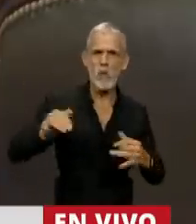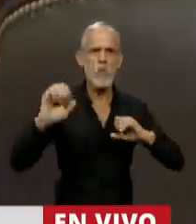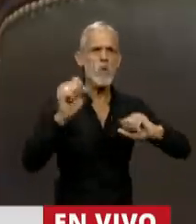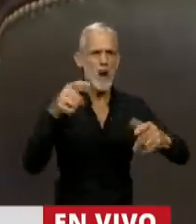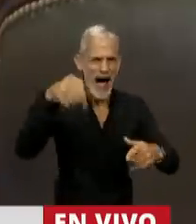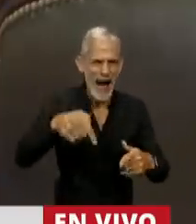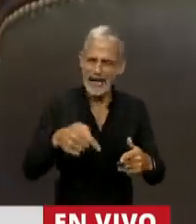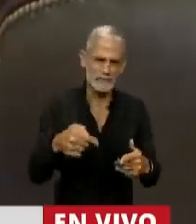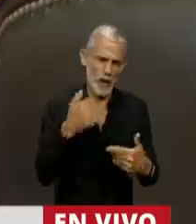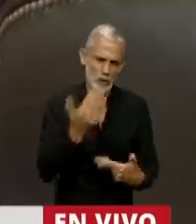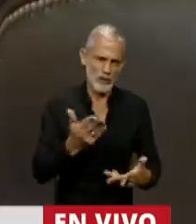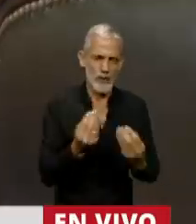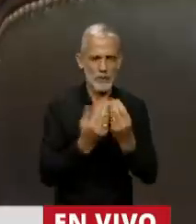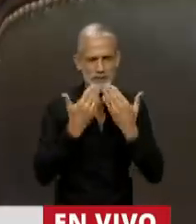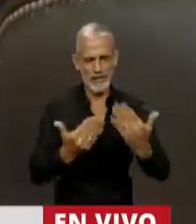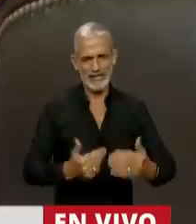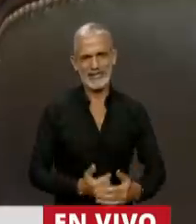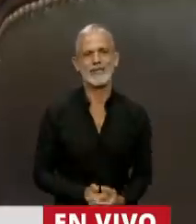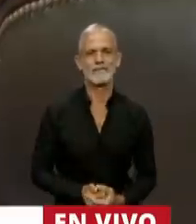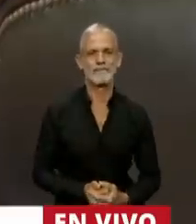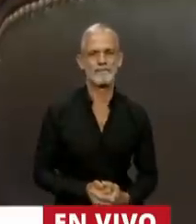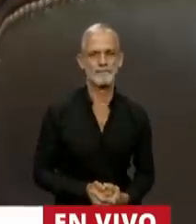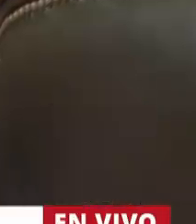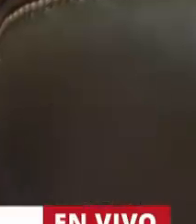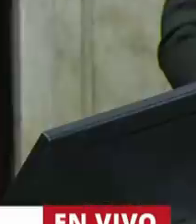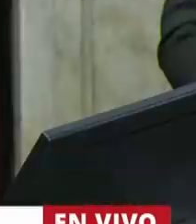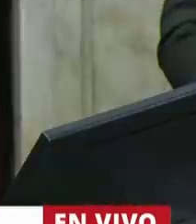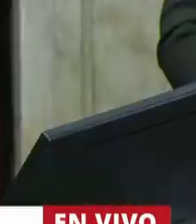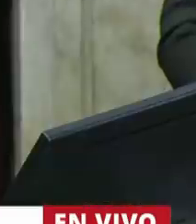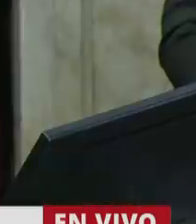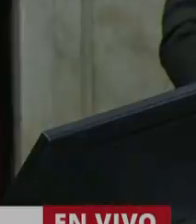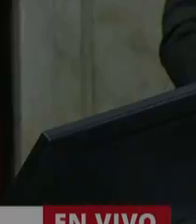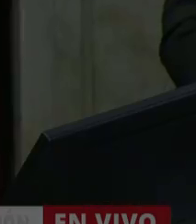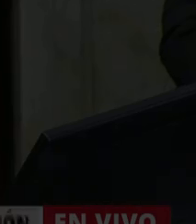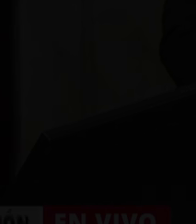para mí no sirve para nada. Muchas gracias, señor presidente. Gracias, diputado.